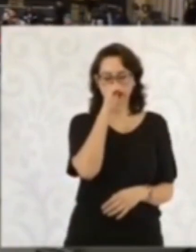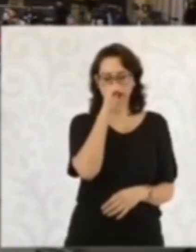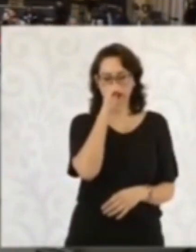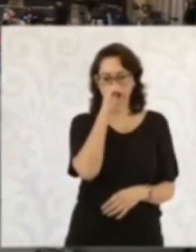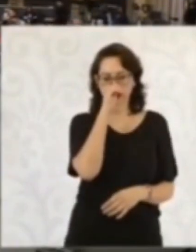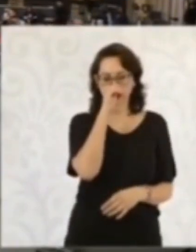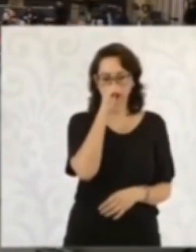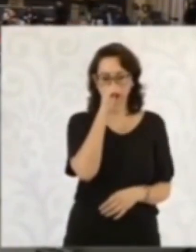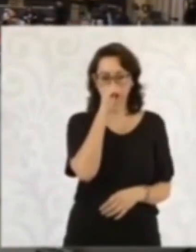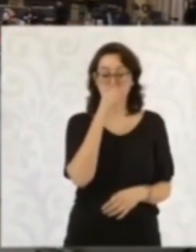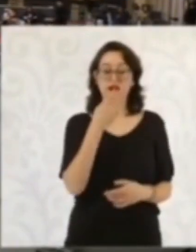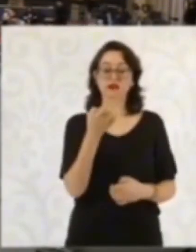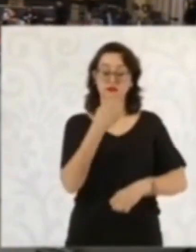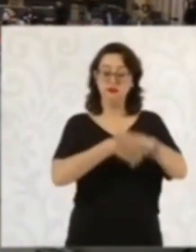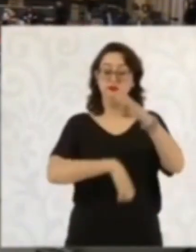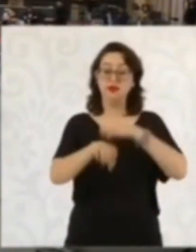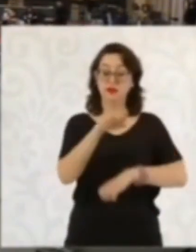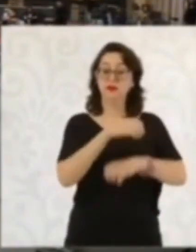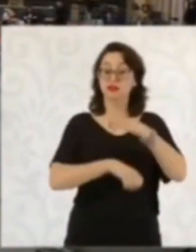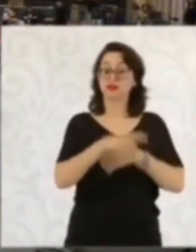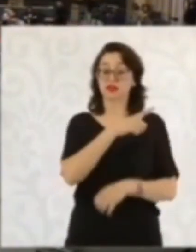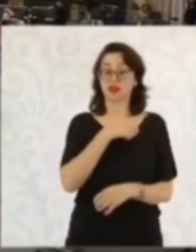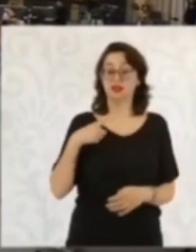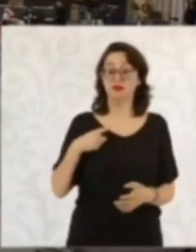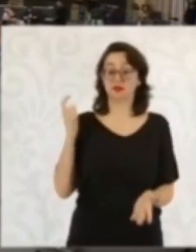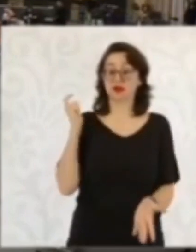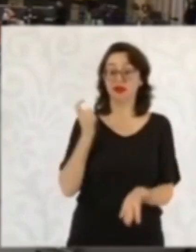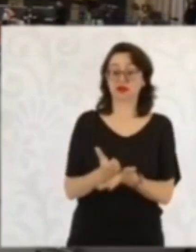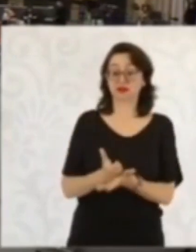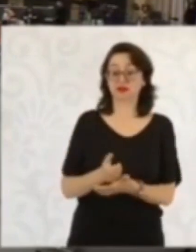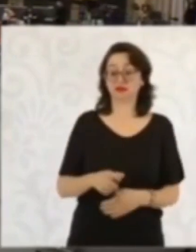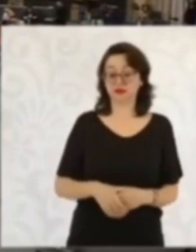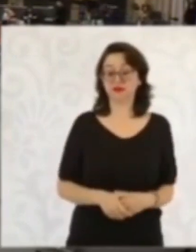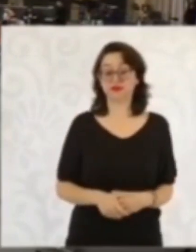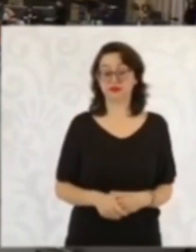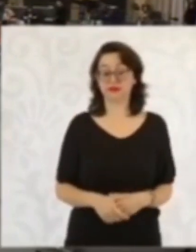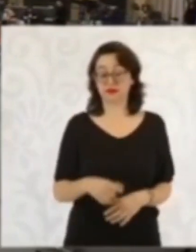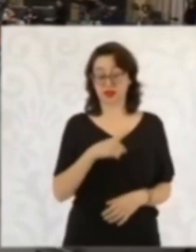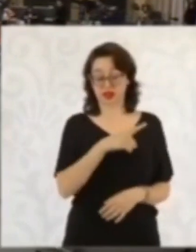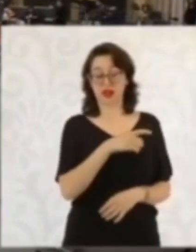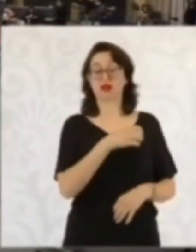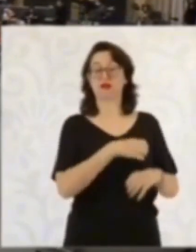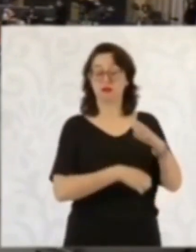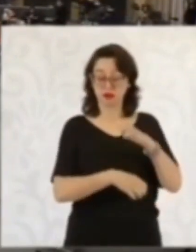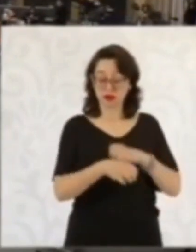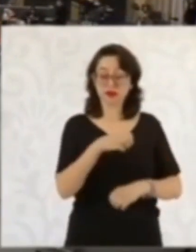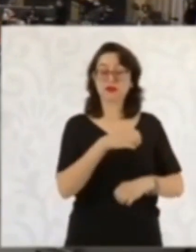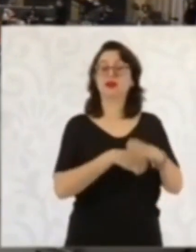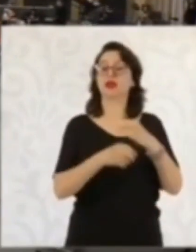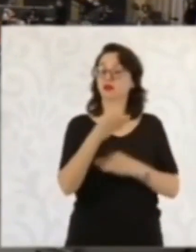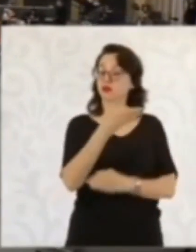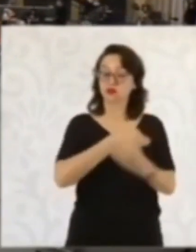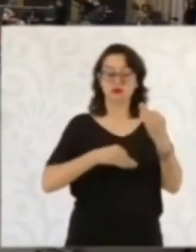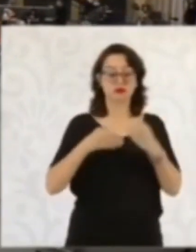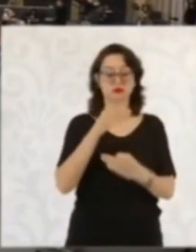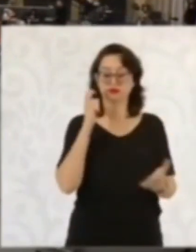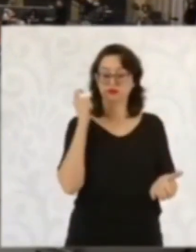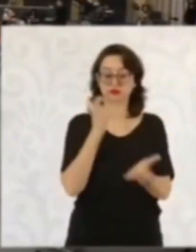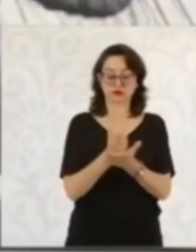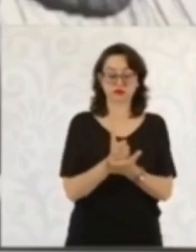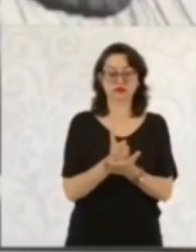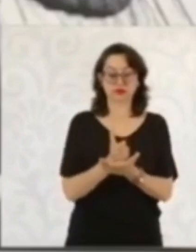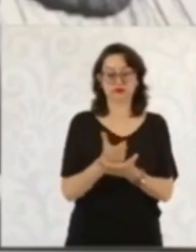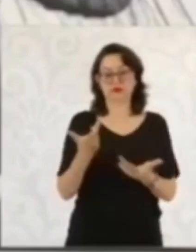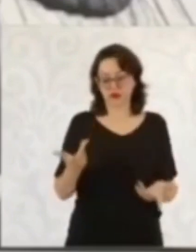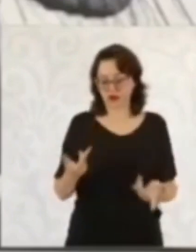Tiene que pagarlo la empresa. Todo esto tiene que pagarlo la empresa. Entonces se está trabajando para ver